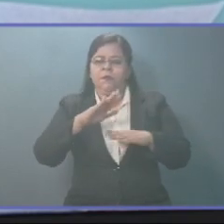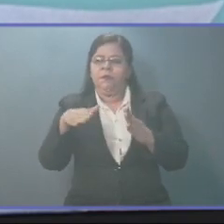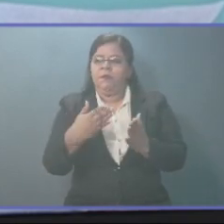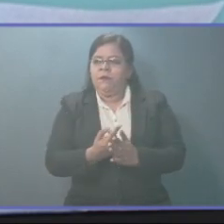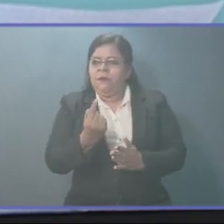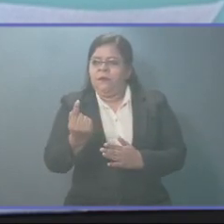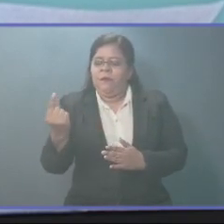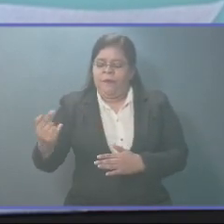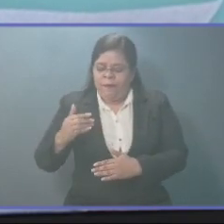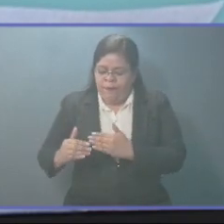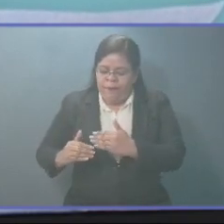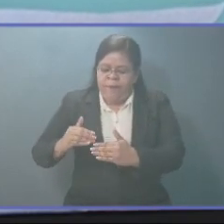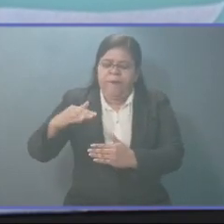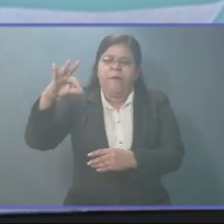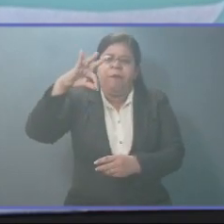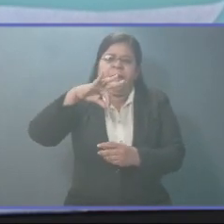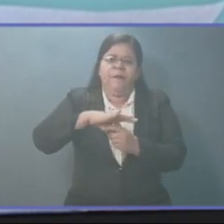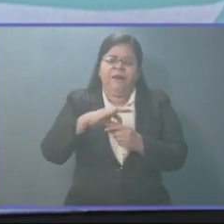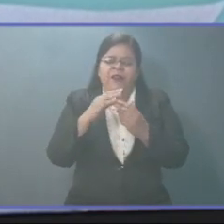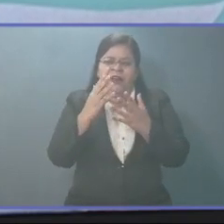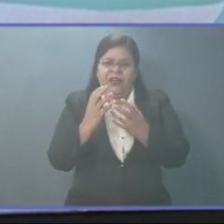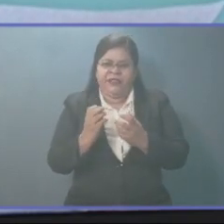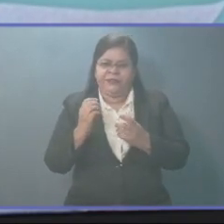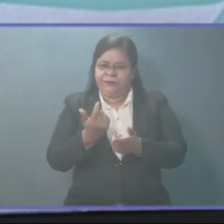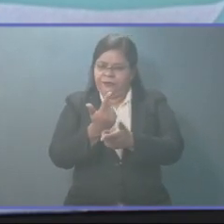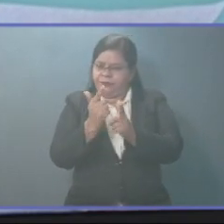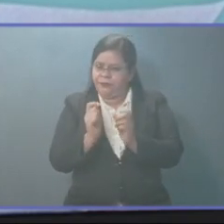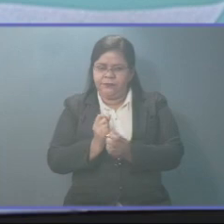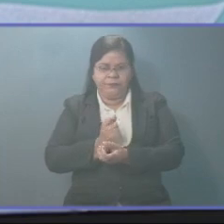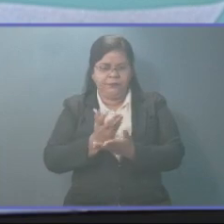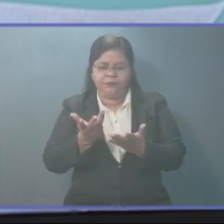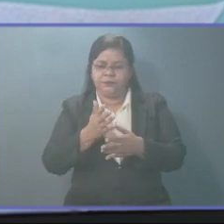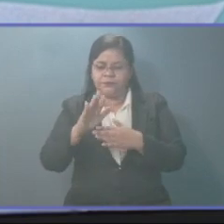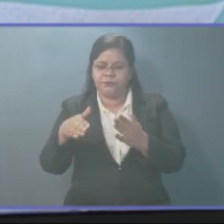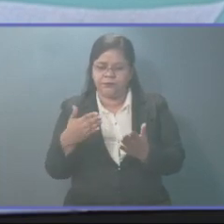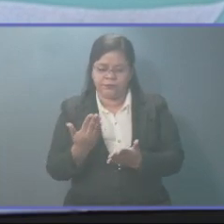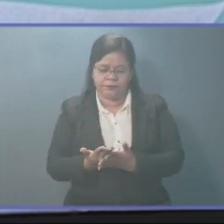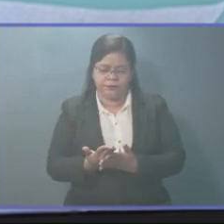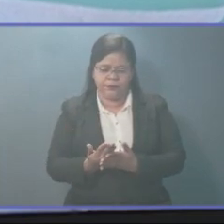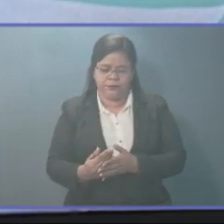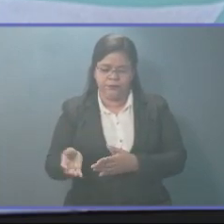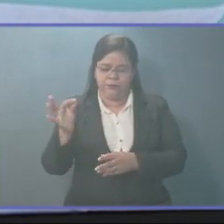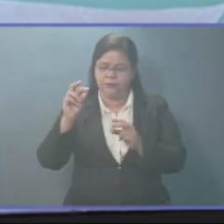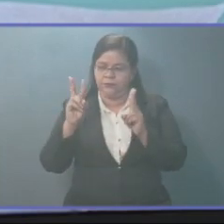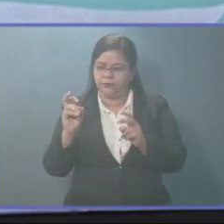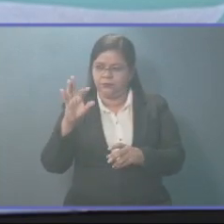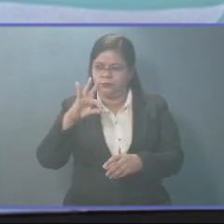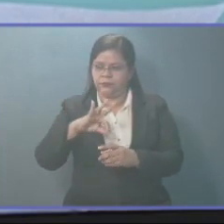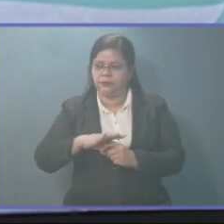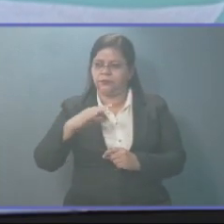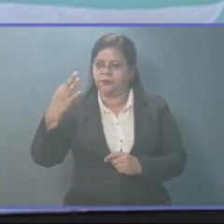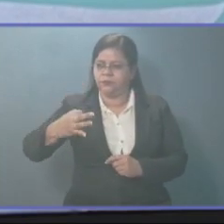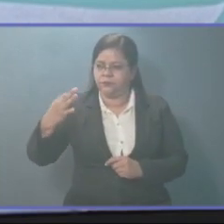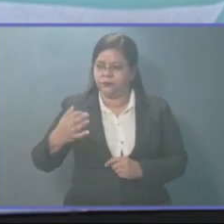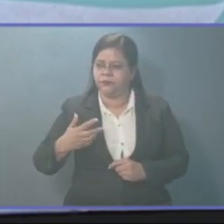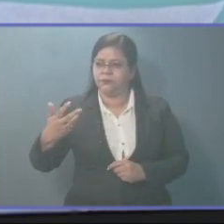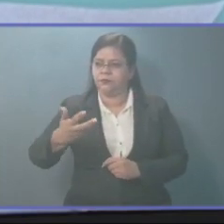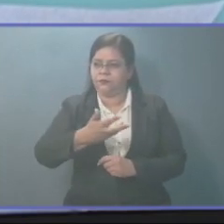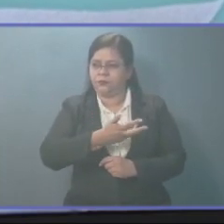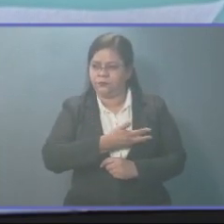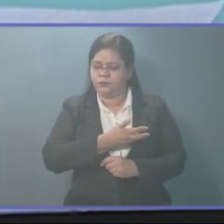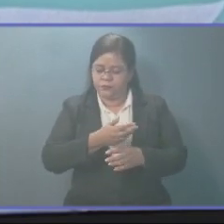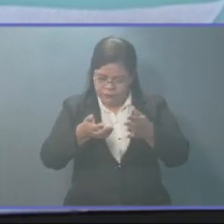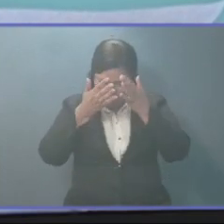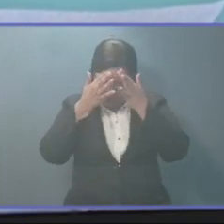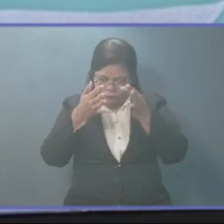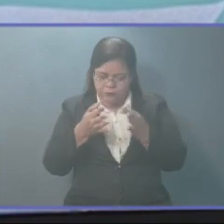en el proceso electoral y potenciar la plena libertad en el ejercicio del voto, es necesario emitir disposiciones